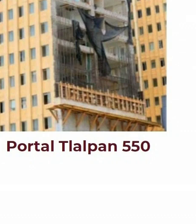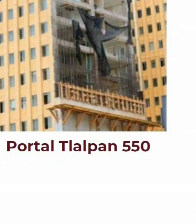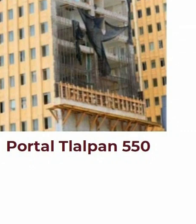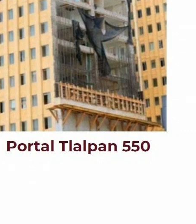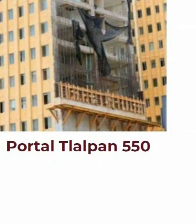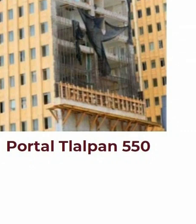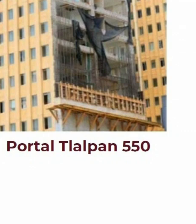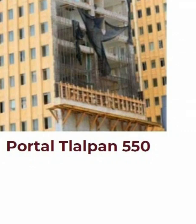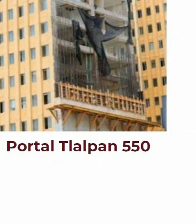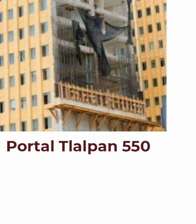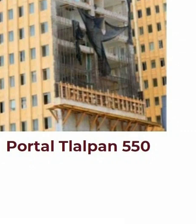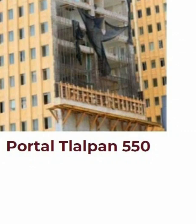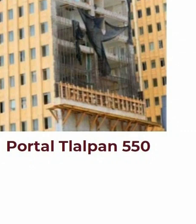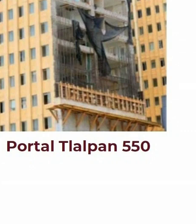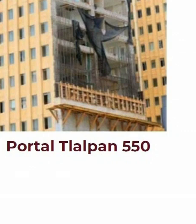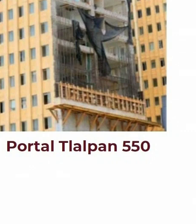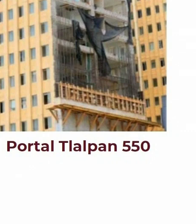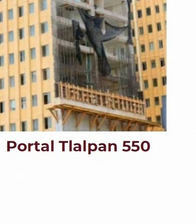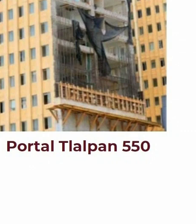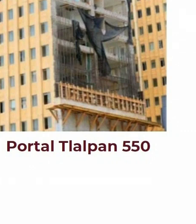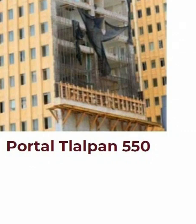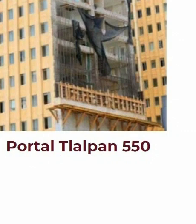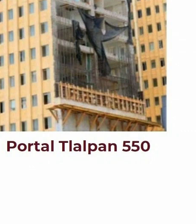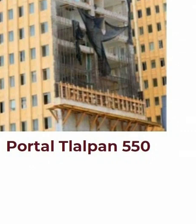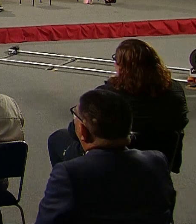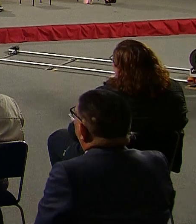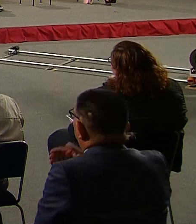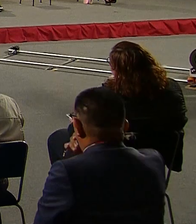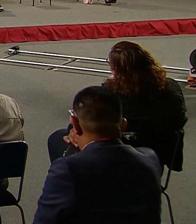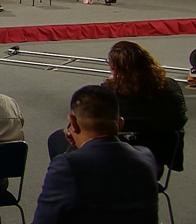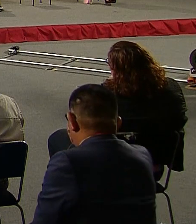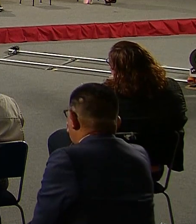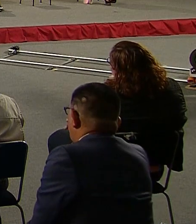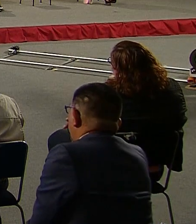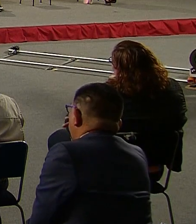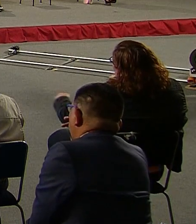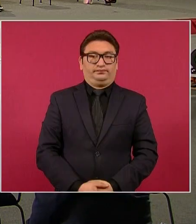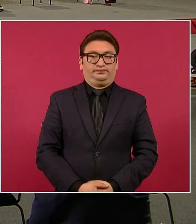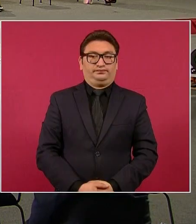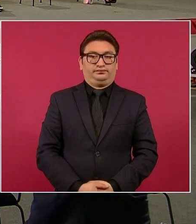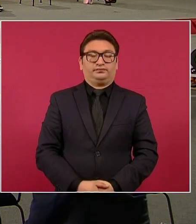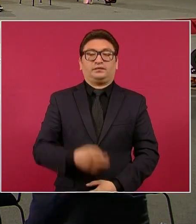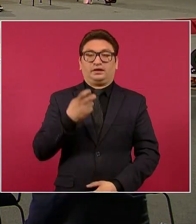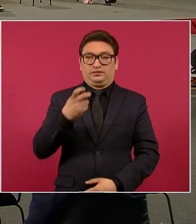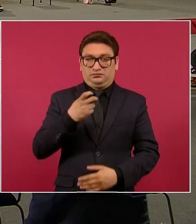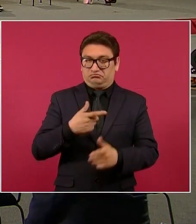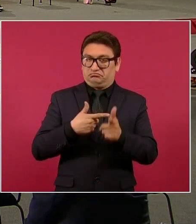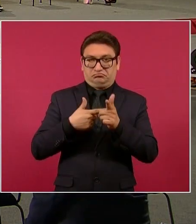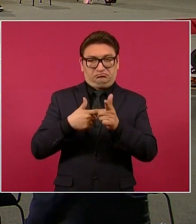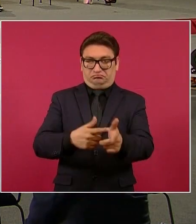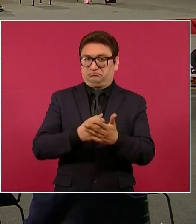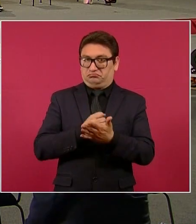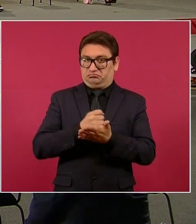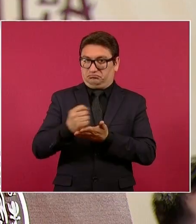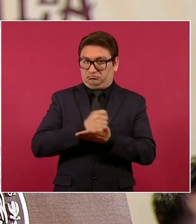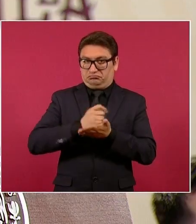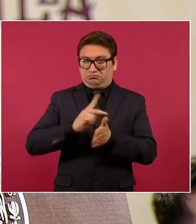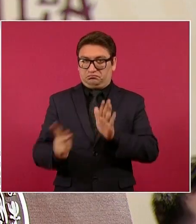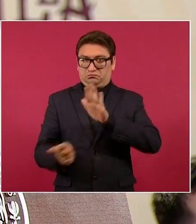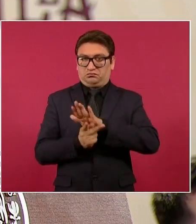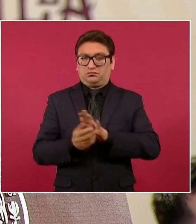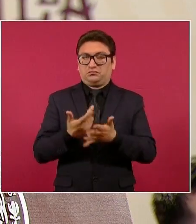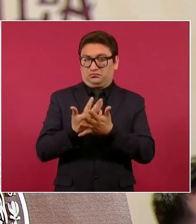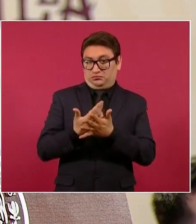80 y tantos acreditados que tenemos. Entonces, el compromiso es seguir así hasta que los acreditados no